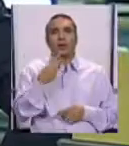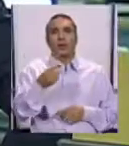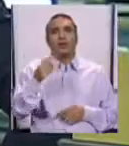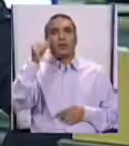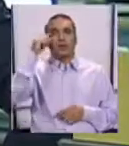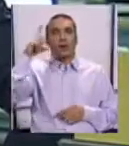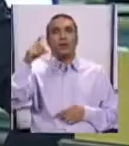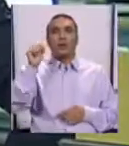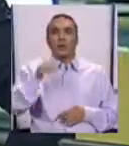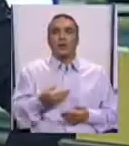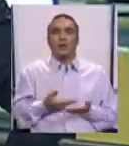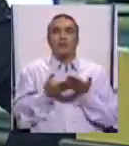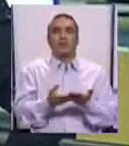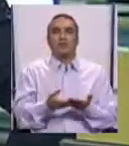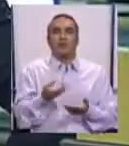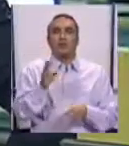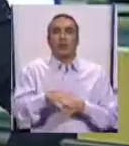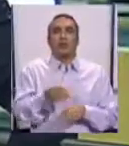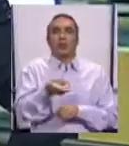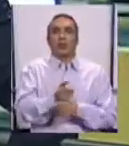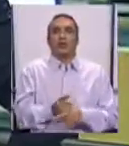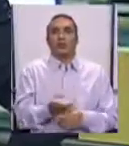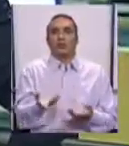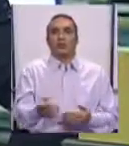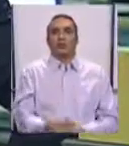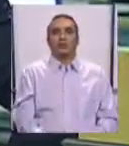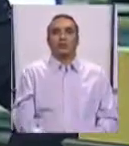debe demostrar esas acusaciones.